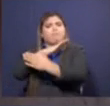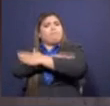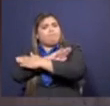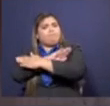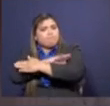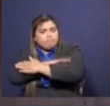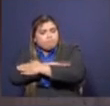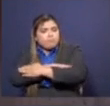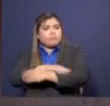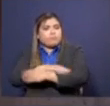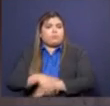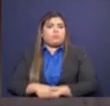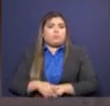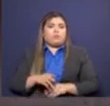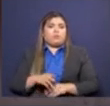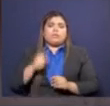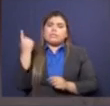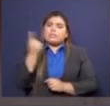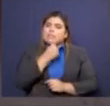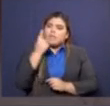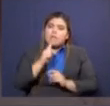que a través del diálogo